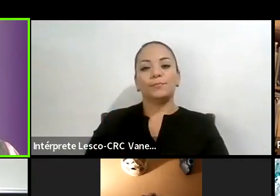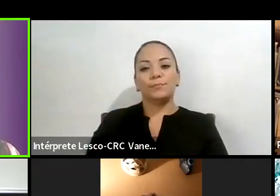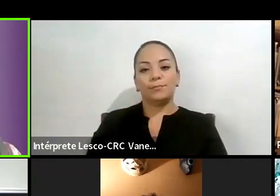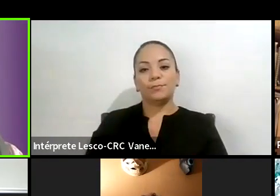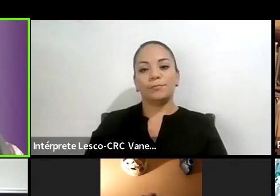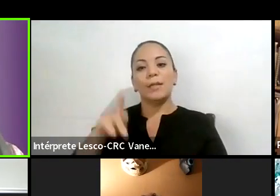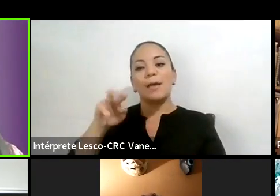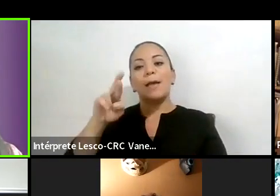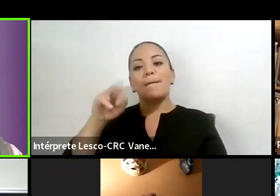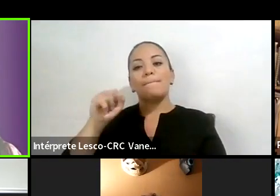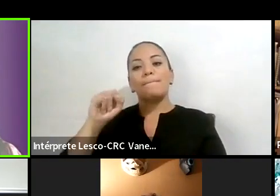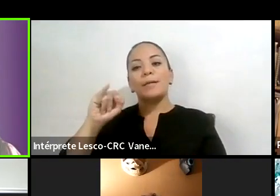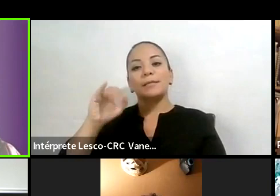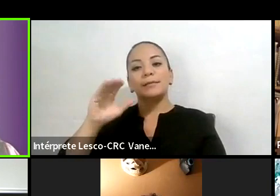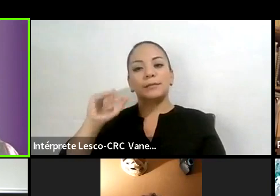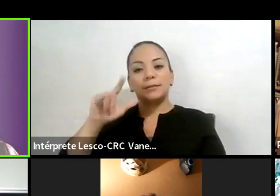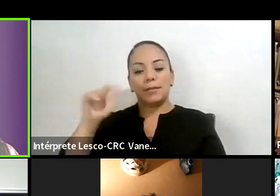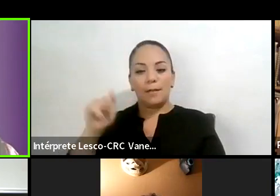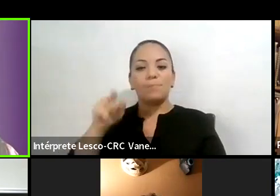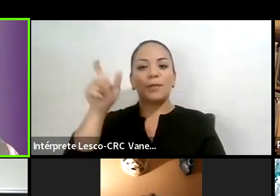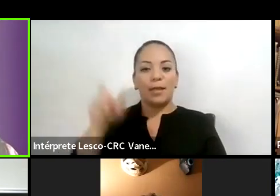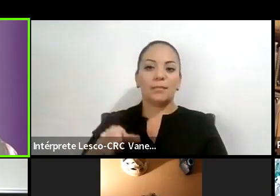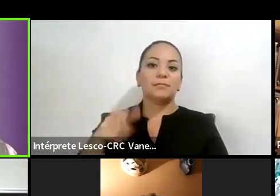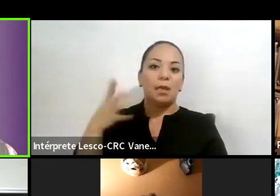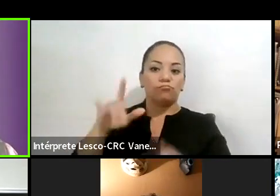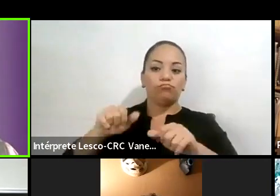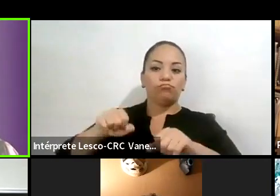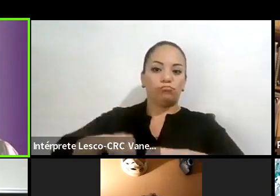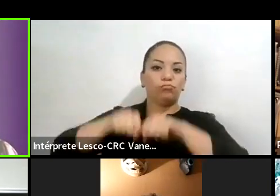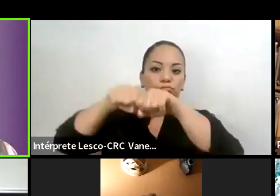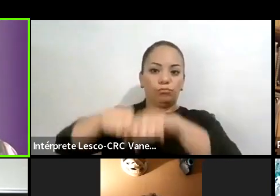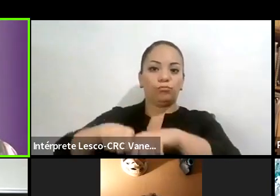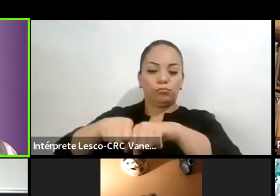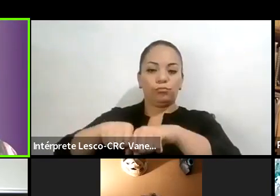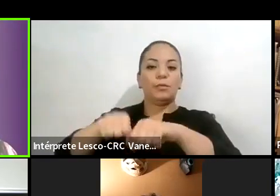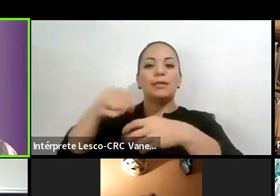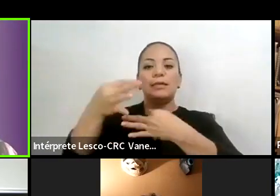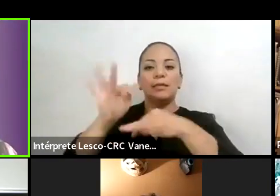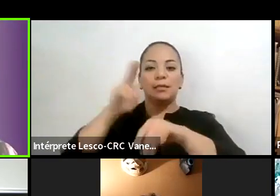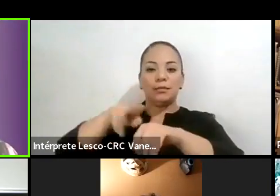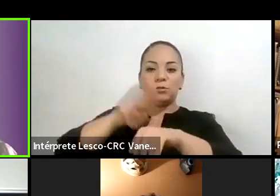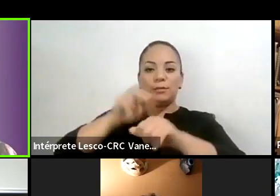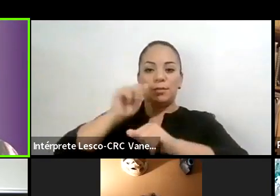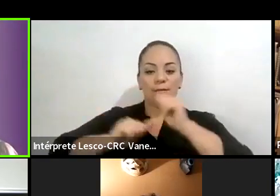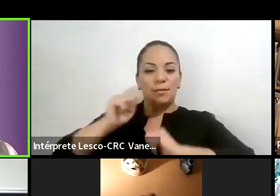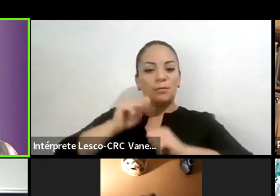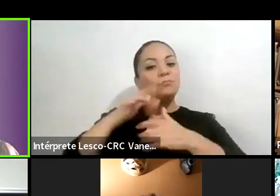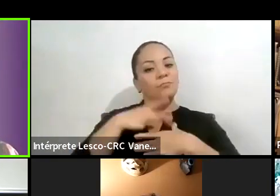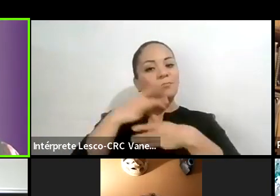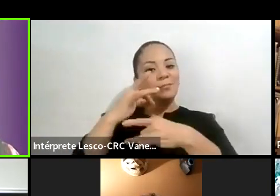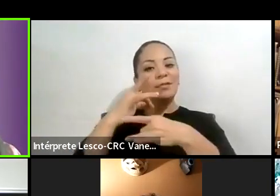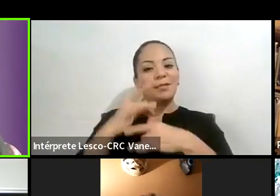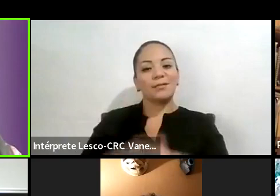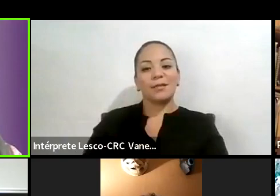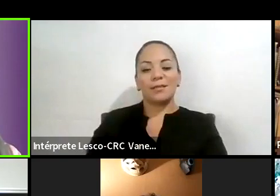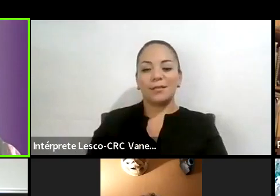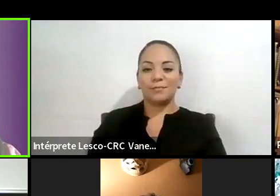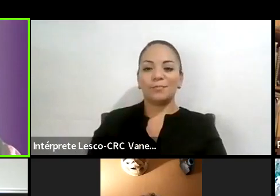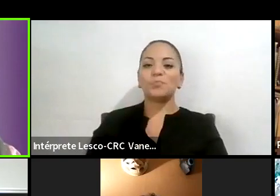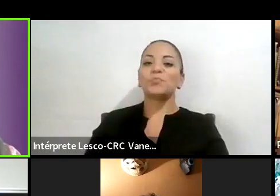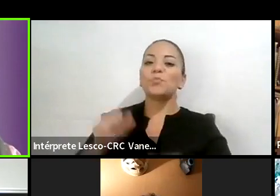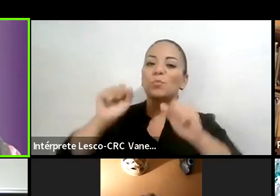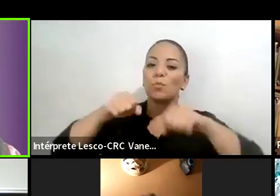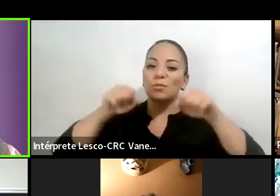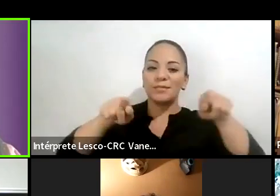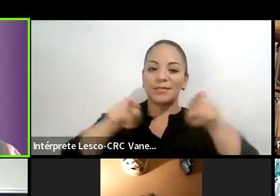Priscila es estudiante egresada del Taller Nacional de Teatro. Entonces, bueno, esto es muy interesante porque es como esa posibilidad